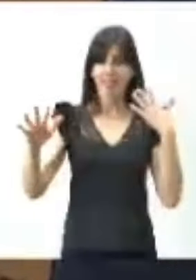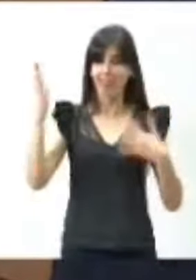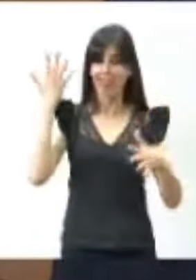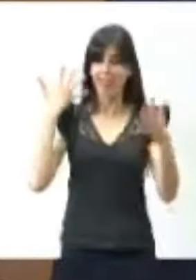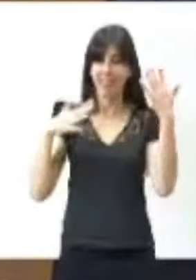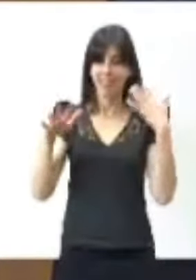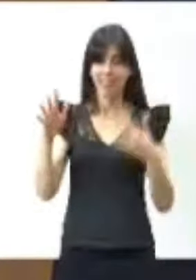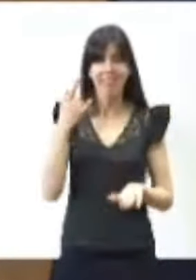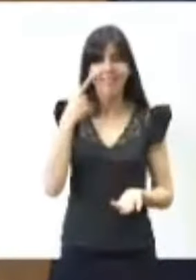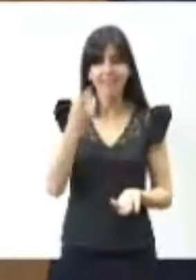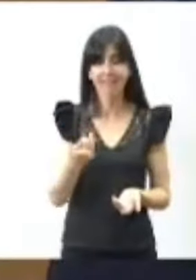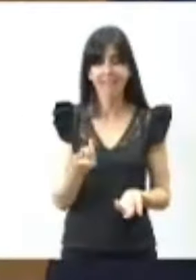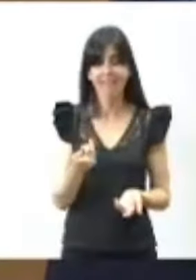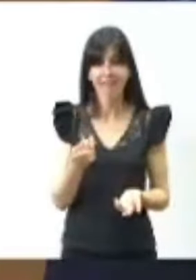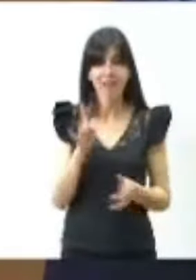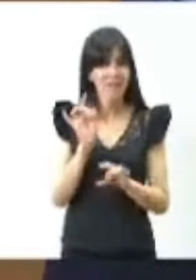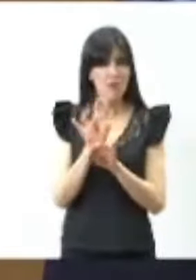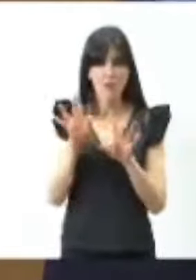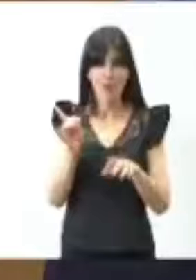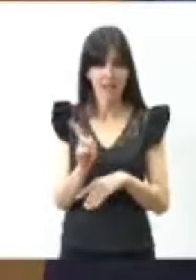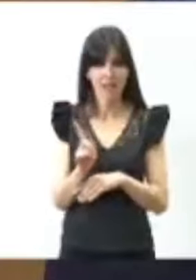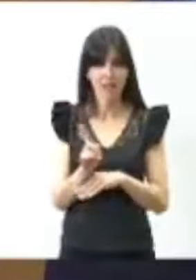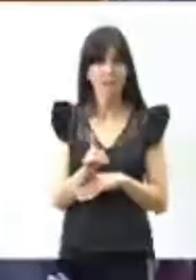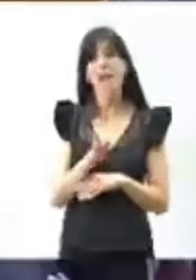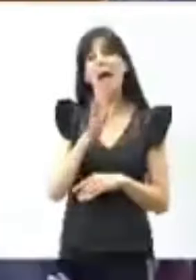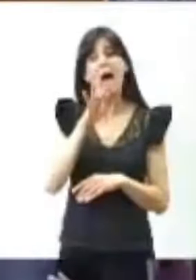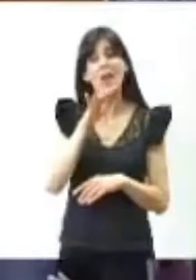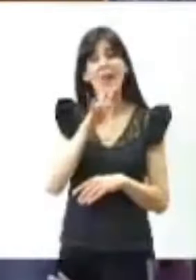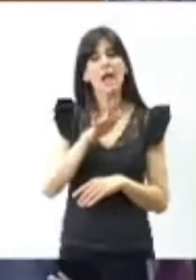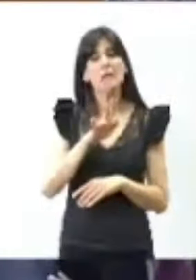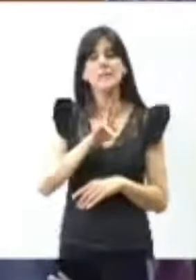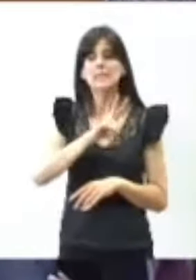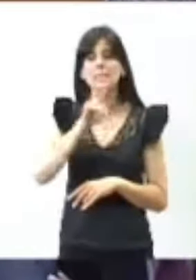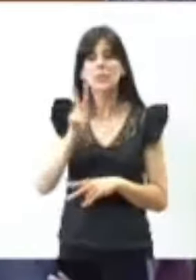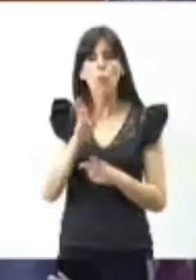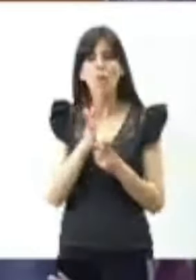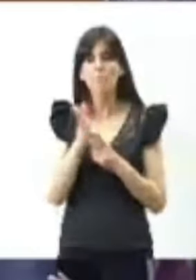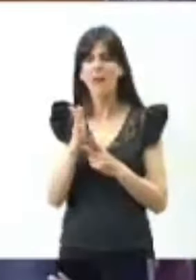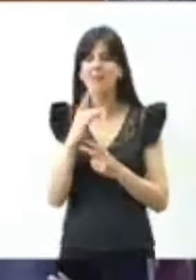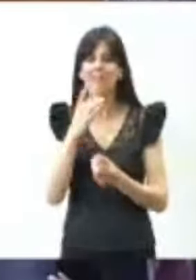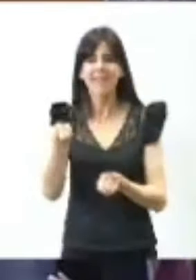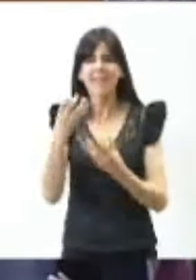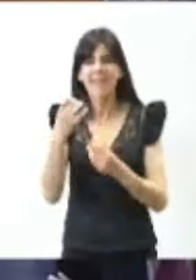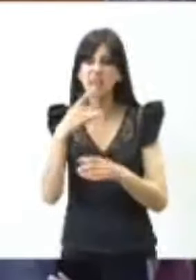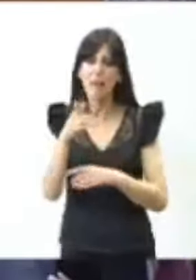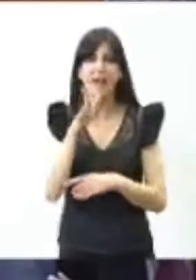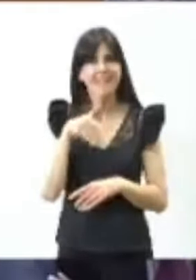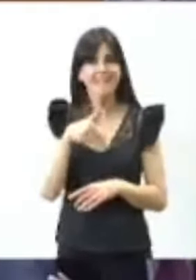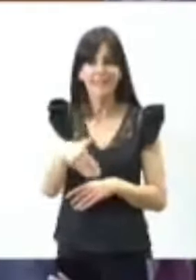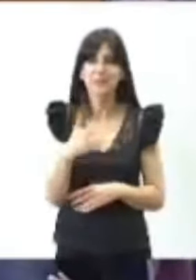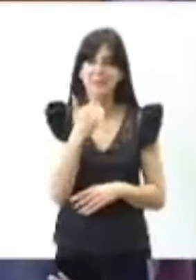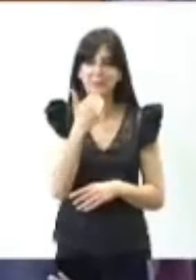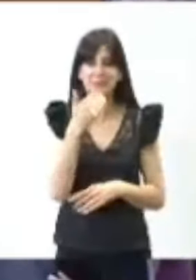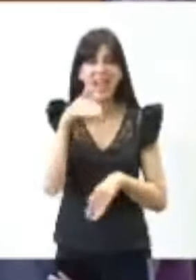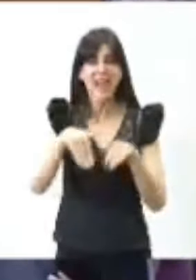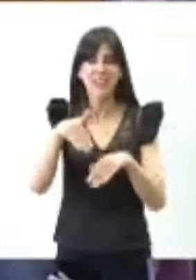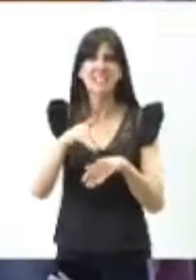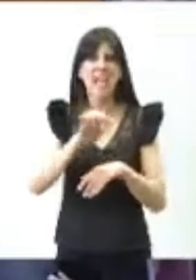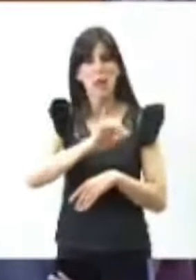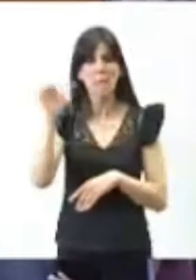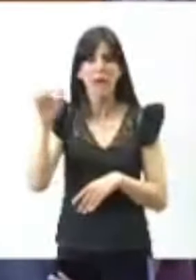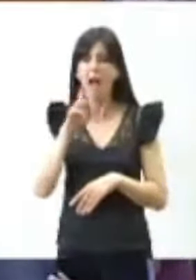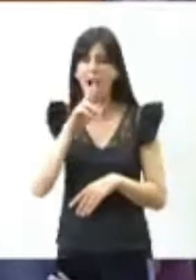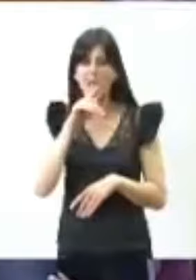todos. Y entiendo, además, que ahora en su segunda parte me hablará también, debido a que llegan las elecciones europeas, me hablará, como no,